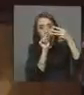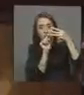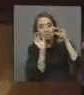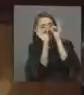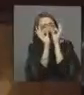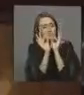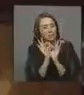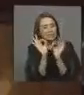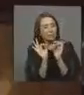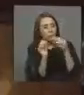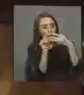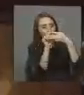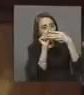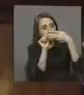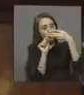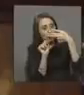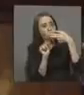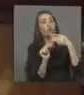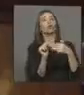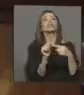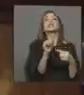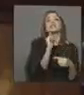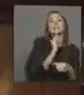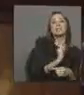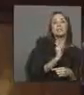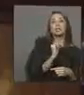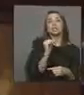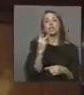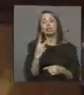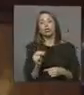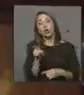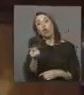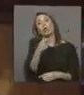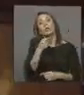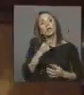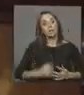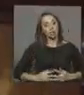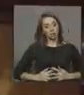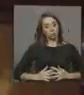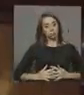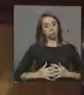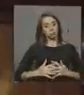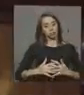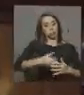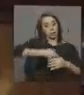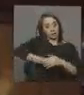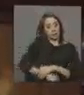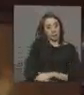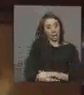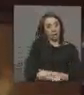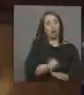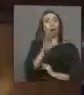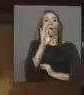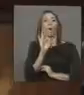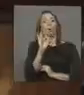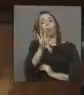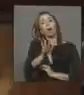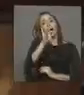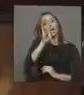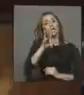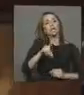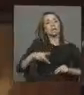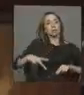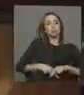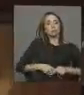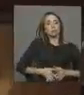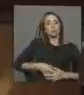y acotadas, si sigue o no con dicho embarazo u opta por interrumpirlo. Otros plantearon que el Estado,